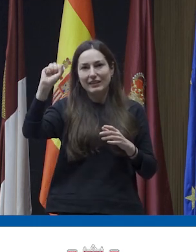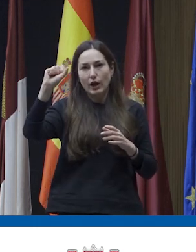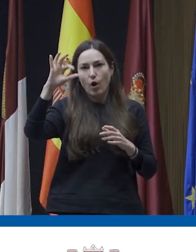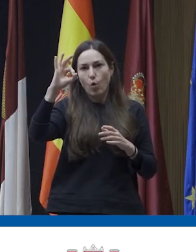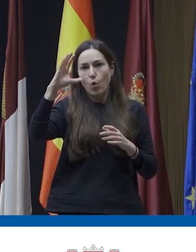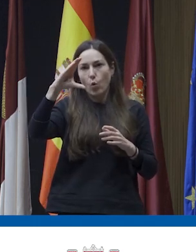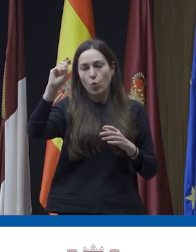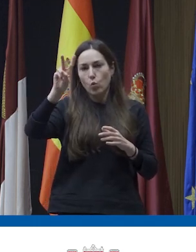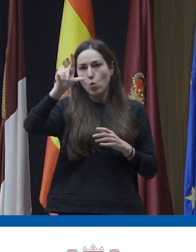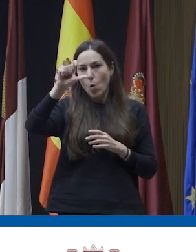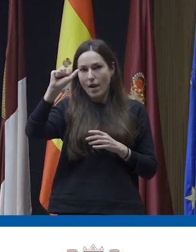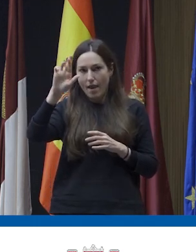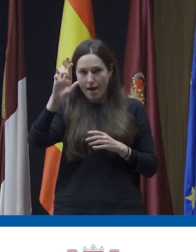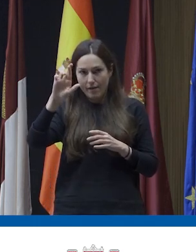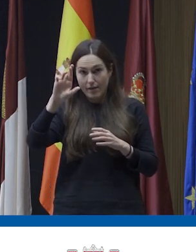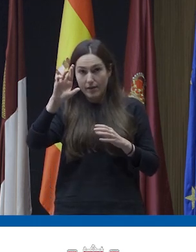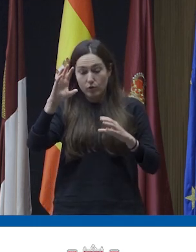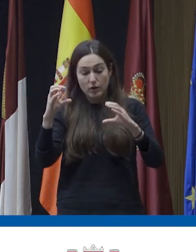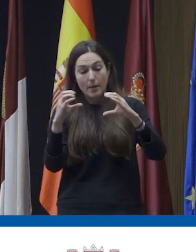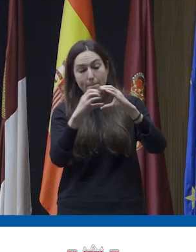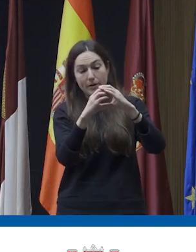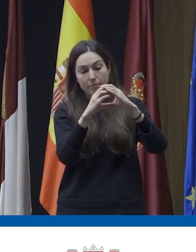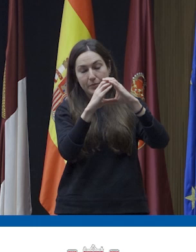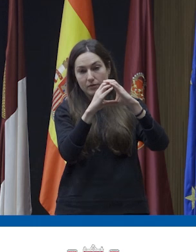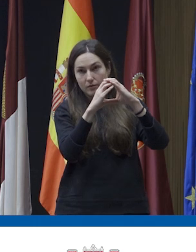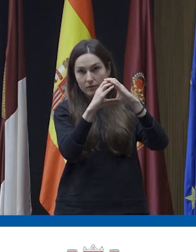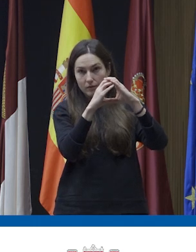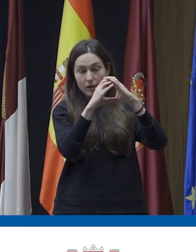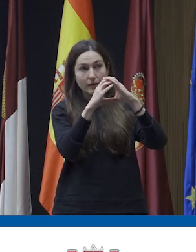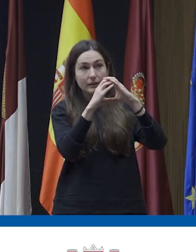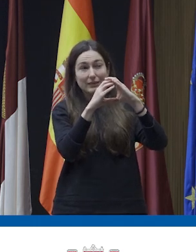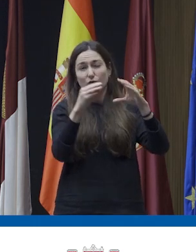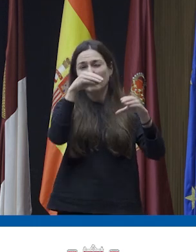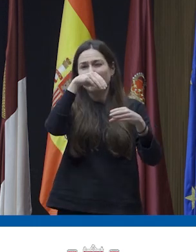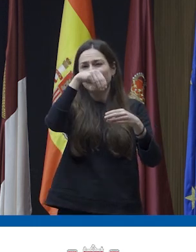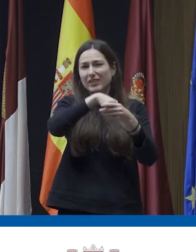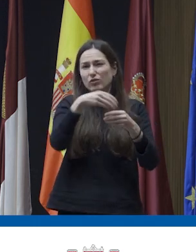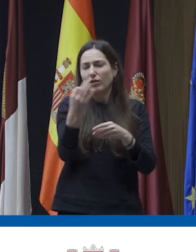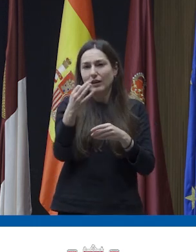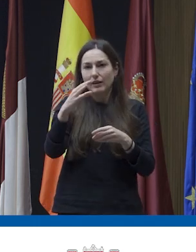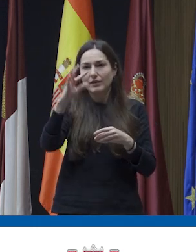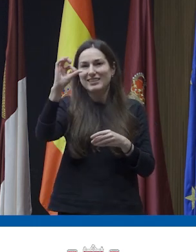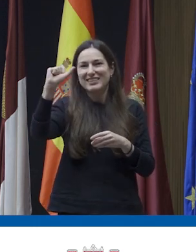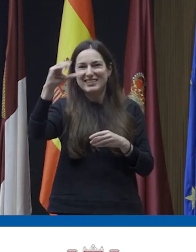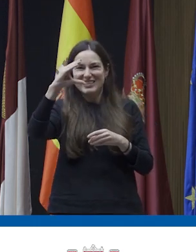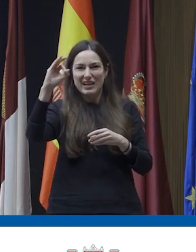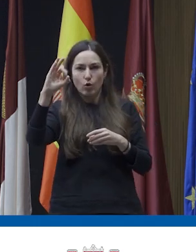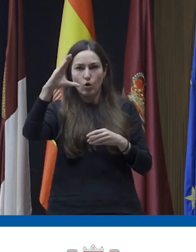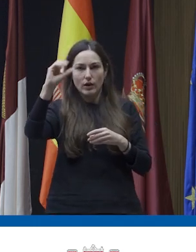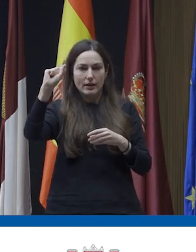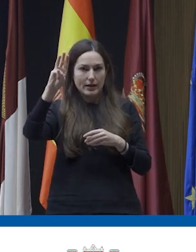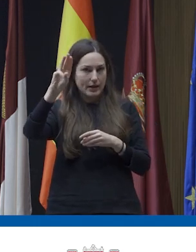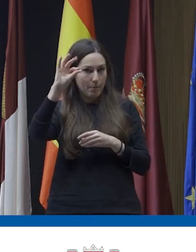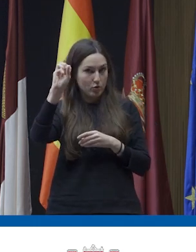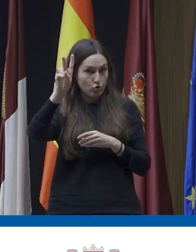ápticos, que se colocan y se ajustan dentro de lo que nosotros conocemos como el saco capsular, en ese saco que hemos preservado, que es la zona más